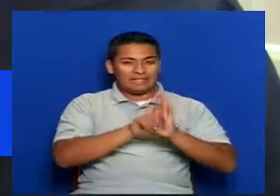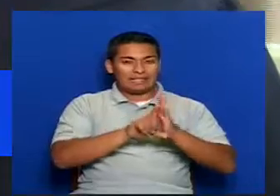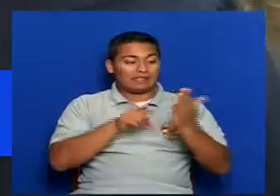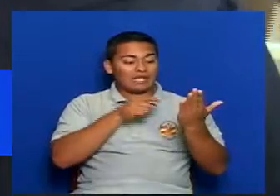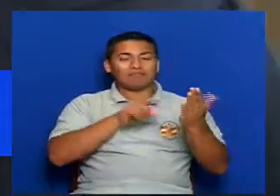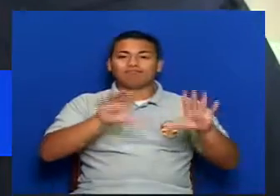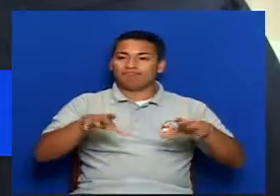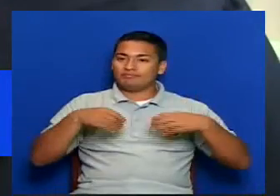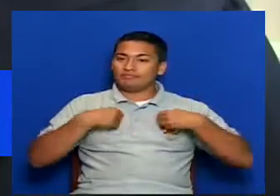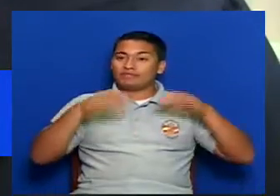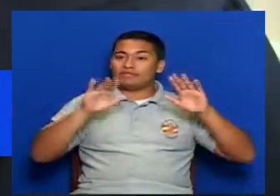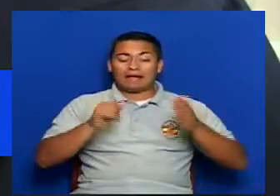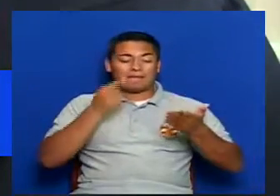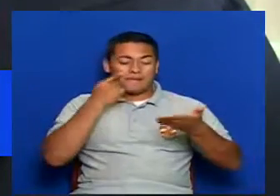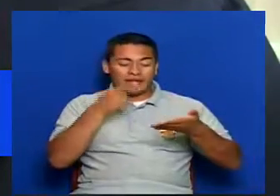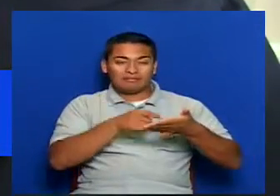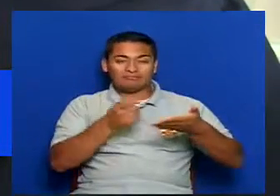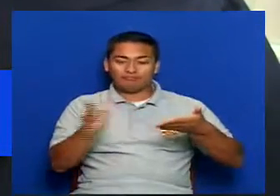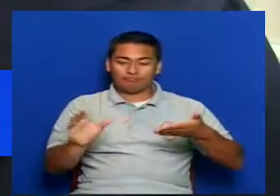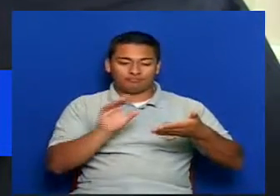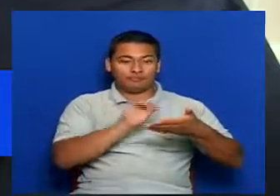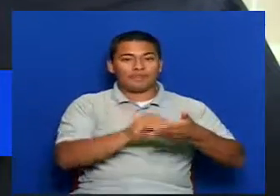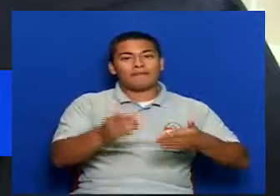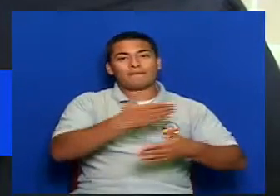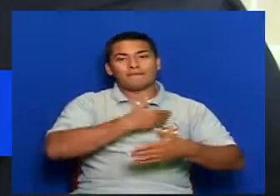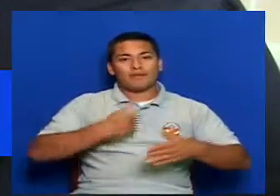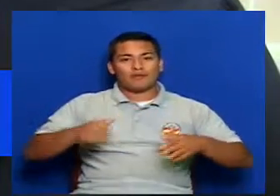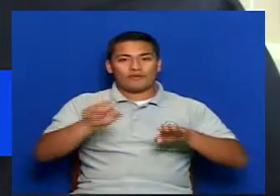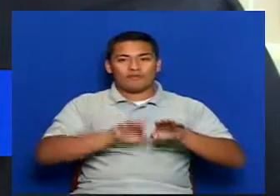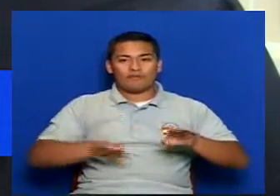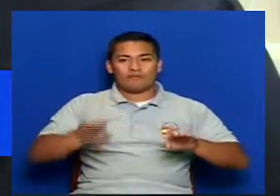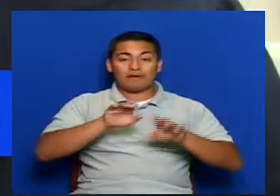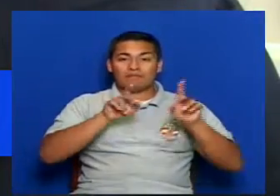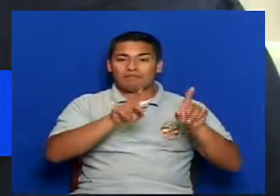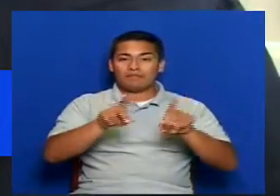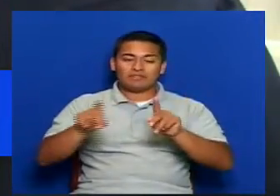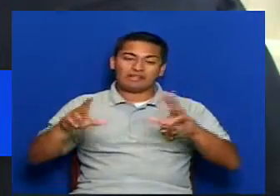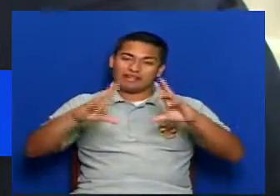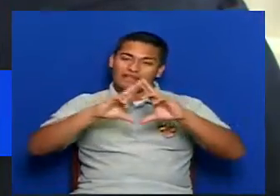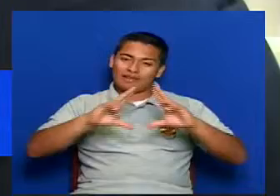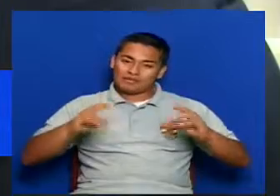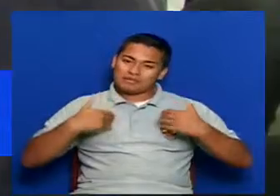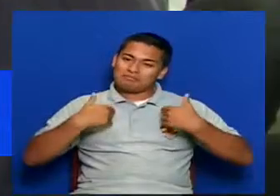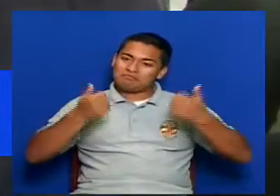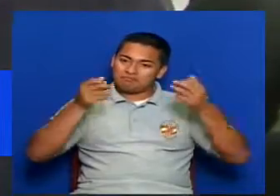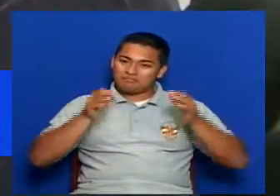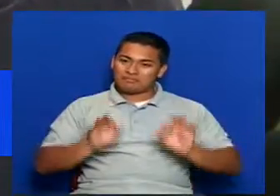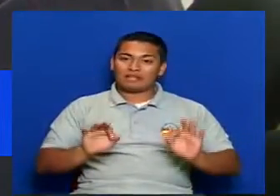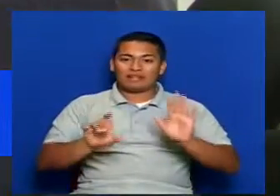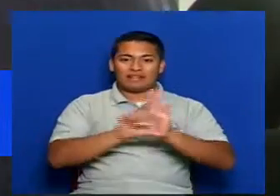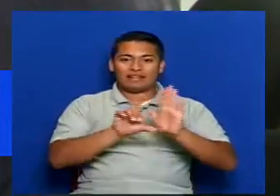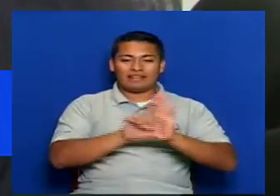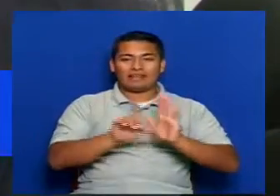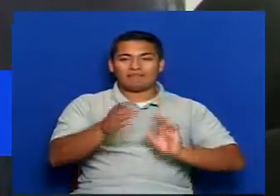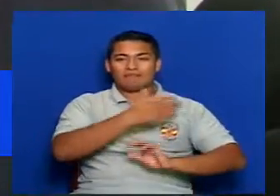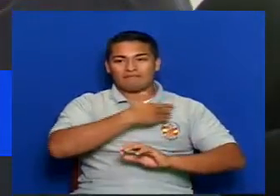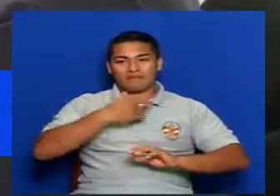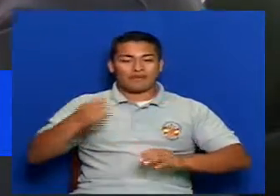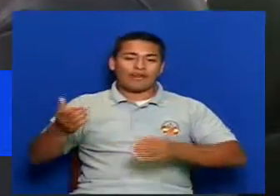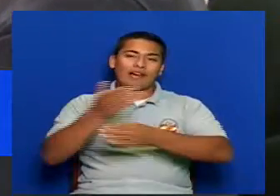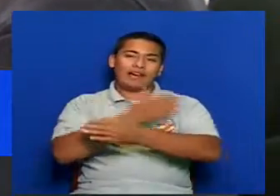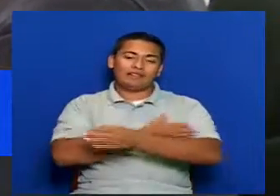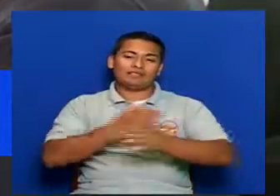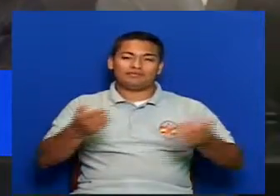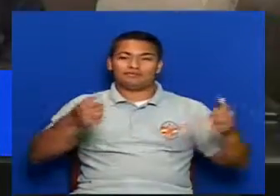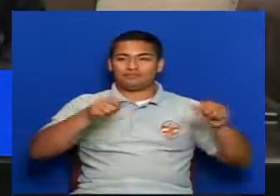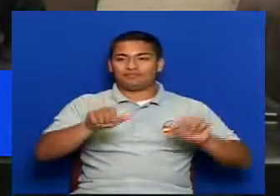creo que es sano para el país creo que sano para todos los nicaragüenses de que saquemos una ley si es posible es mejor que como la probamos en